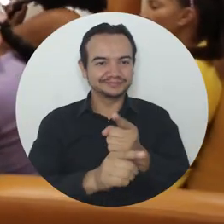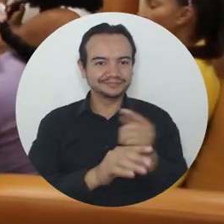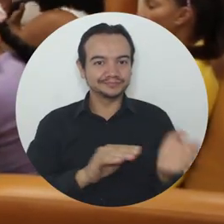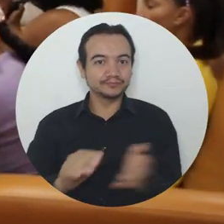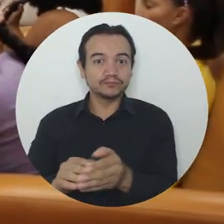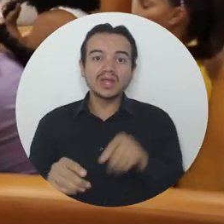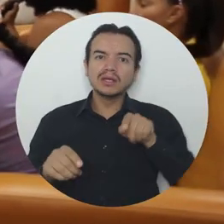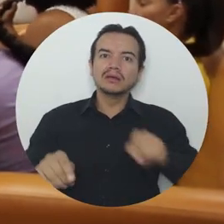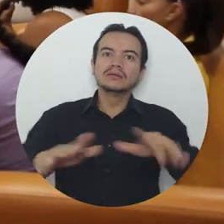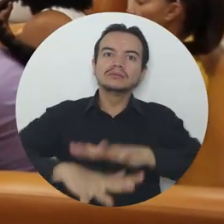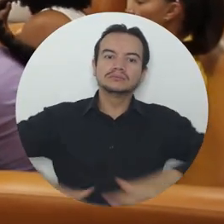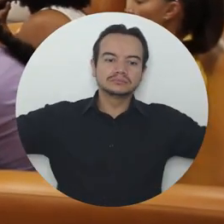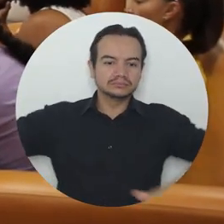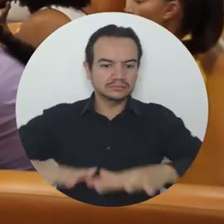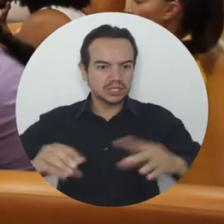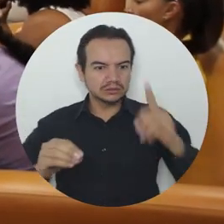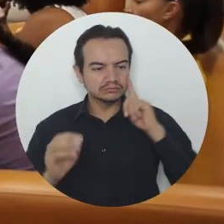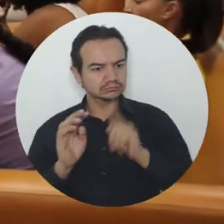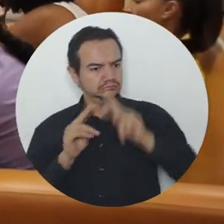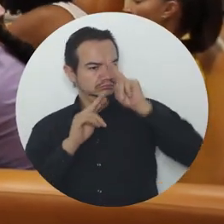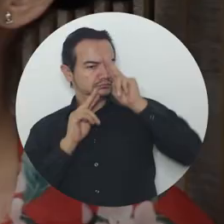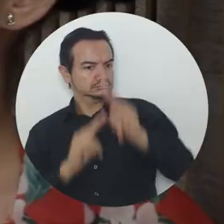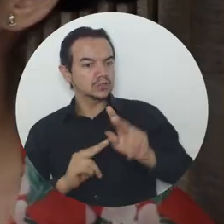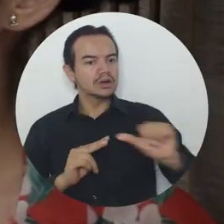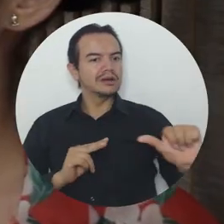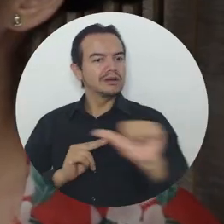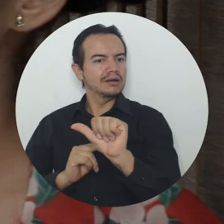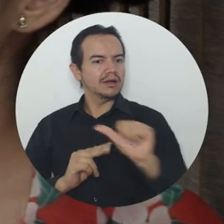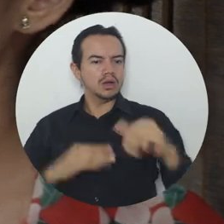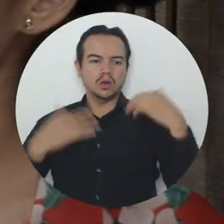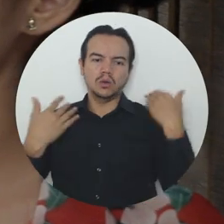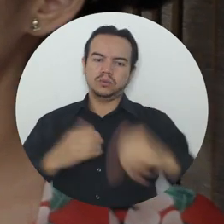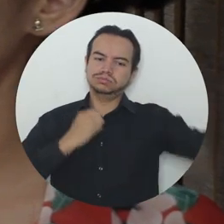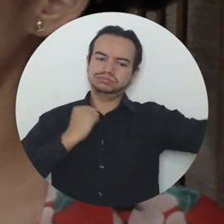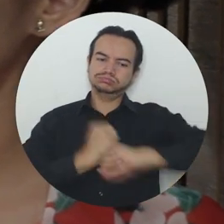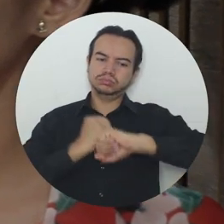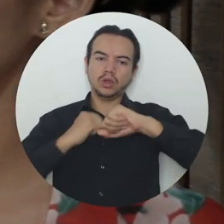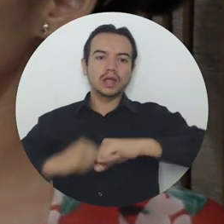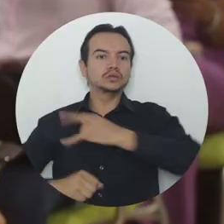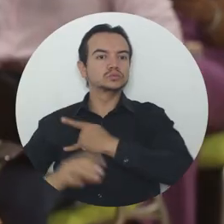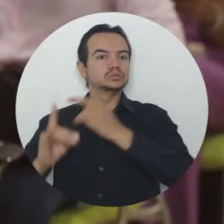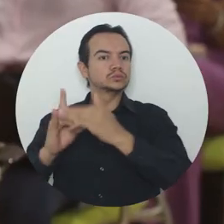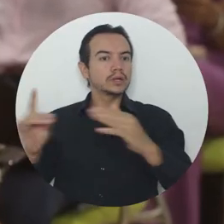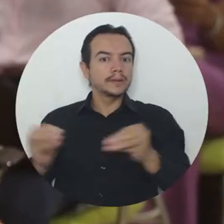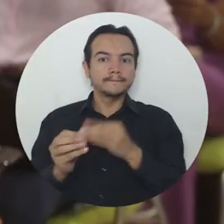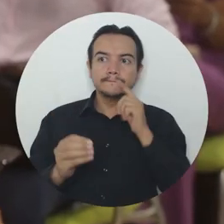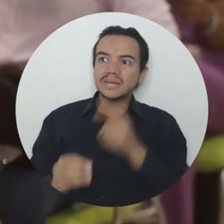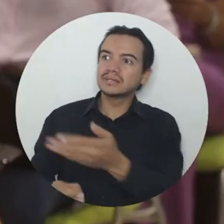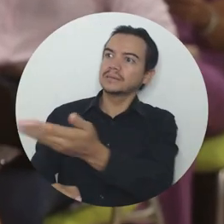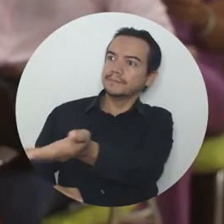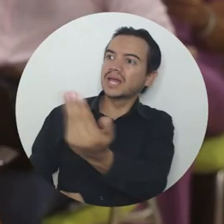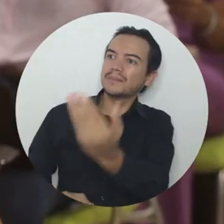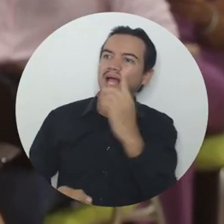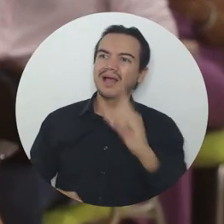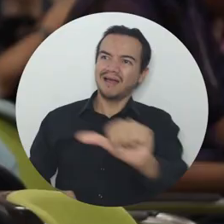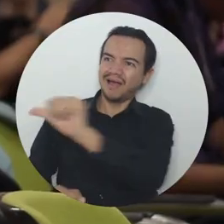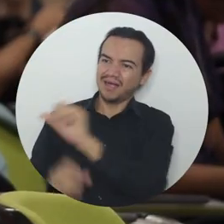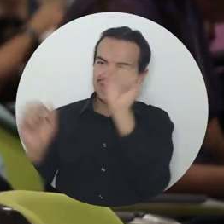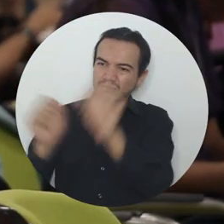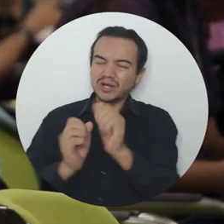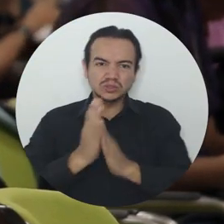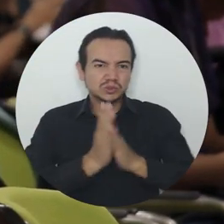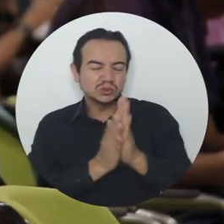El espacio sirvió para preponderar el gran papel que cumple el género femenino en la alma mater e invitar a las mujeres a construir